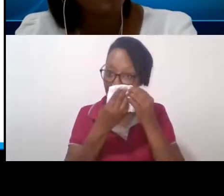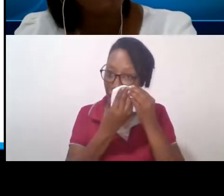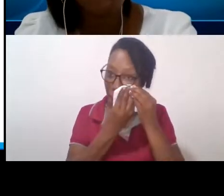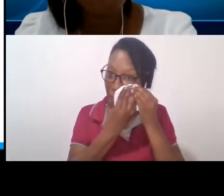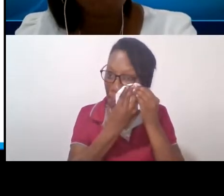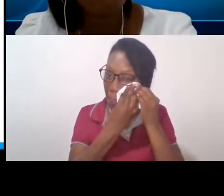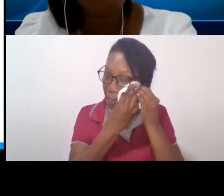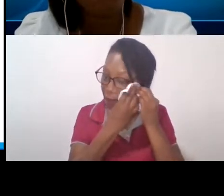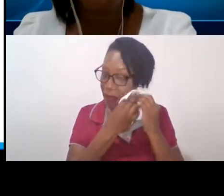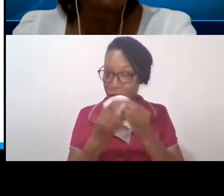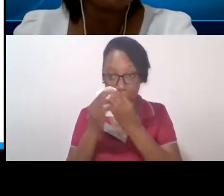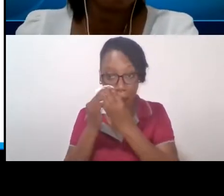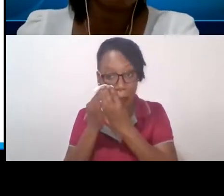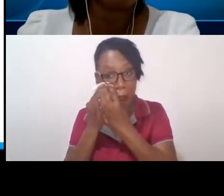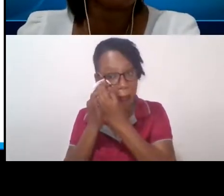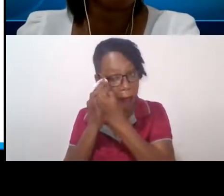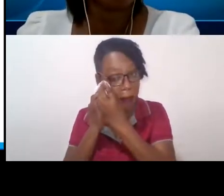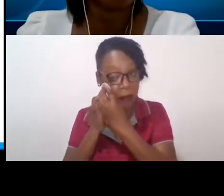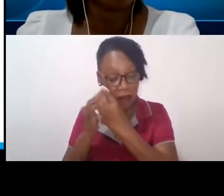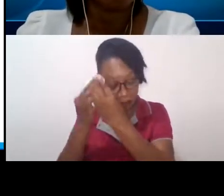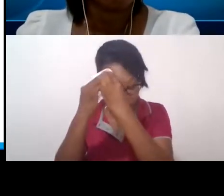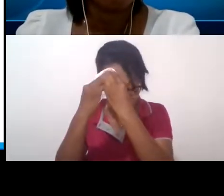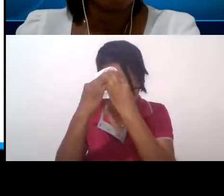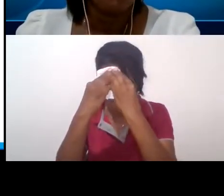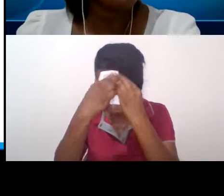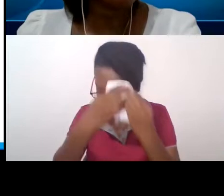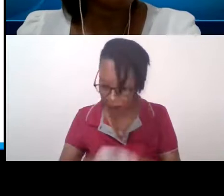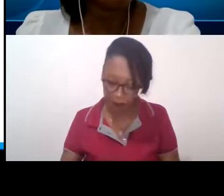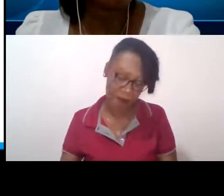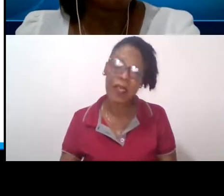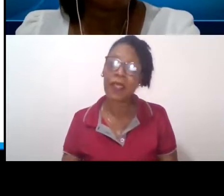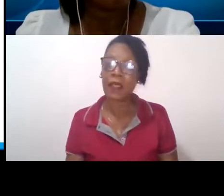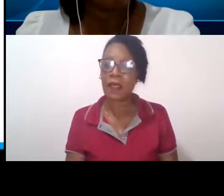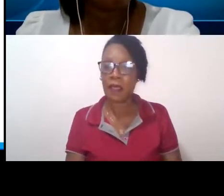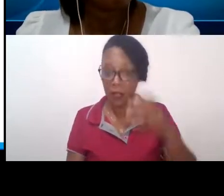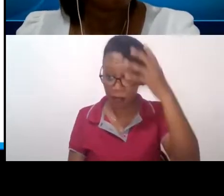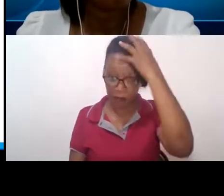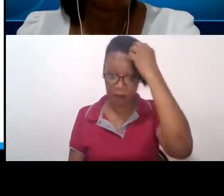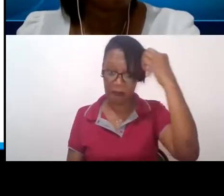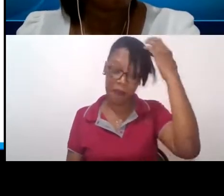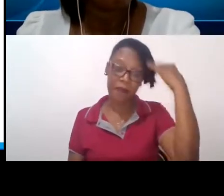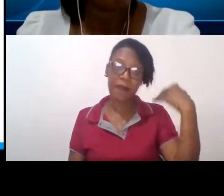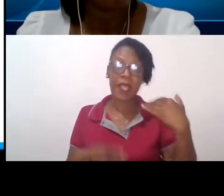una pregunta o puede ser una afirmación. Generar la empatía.